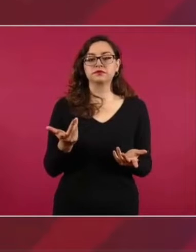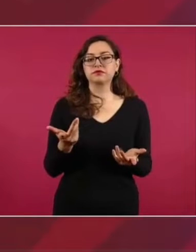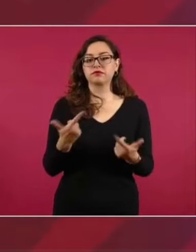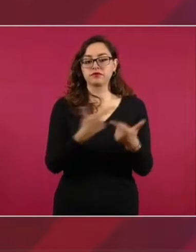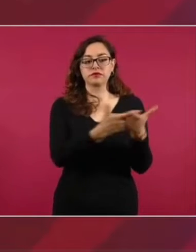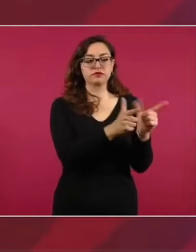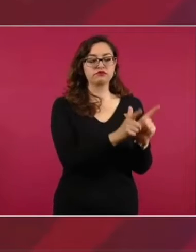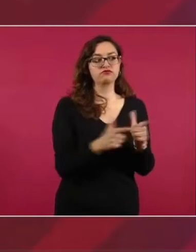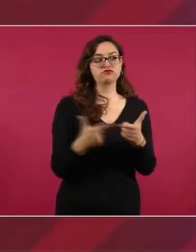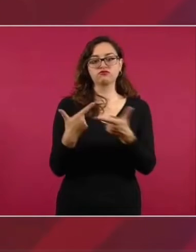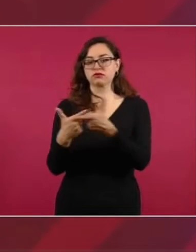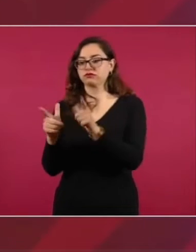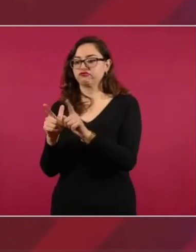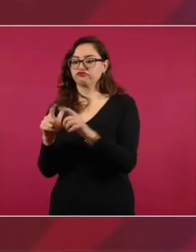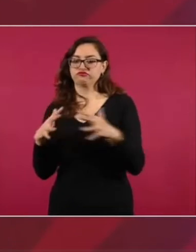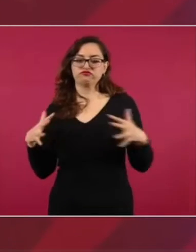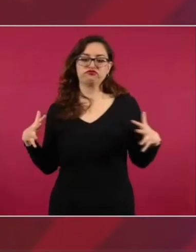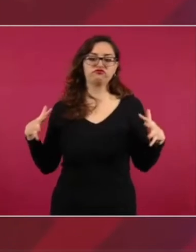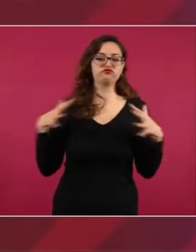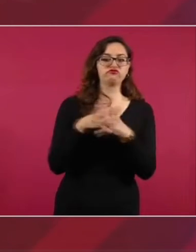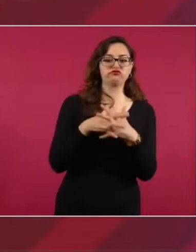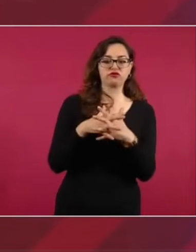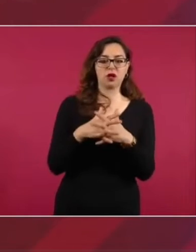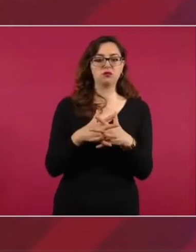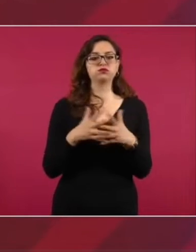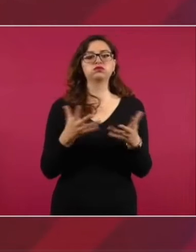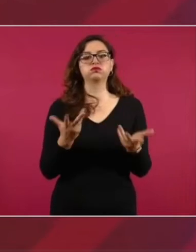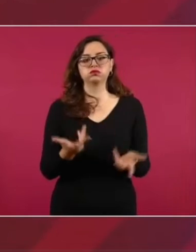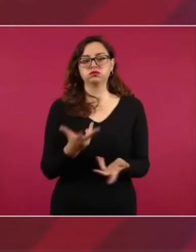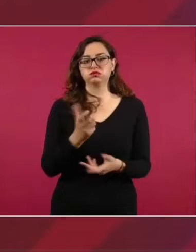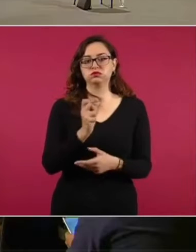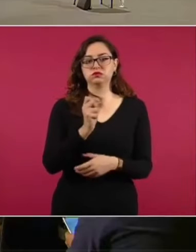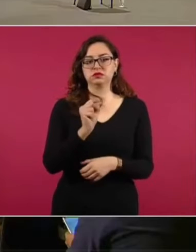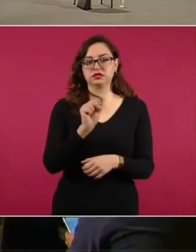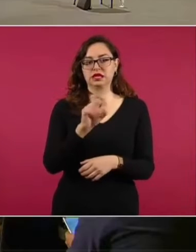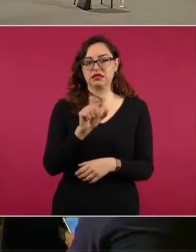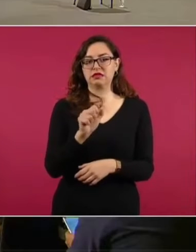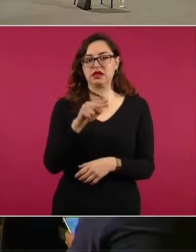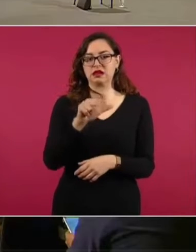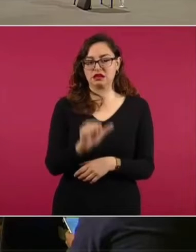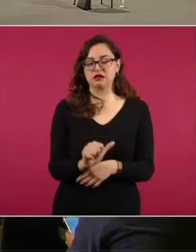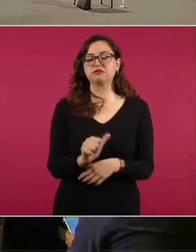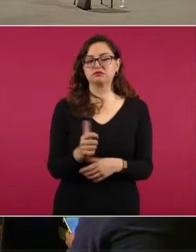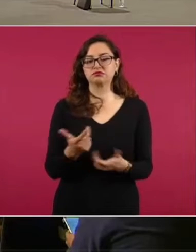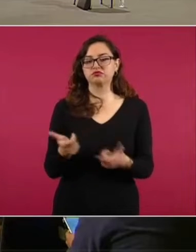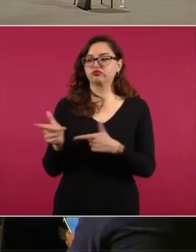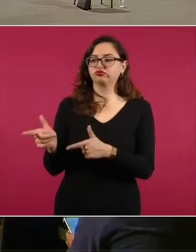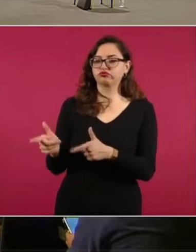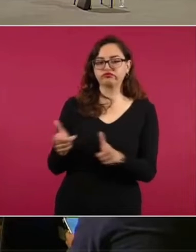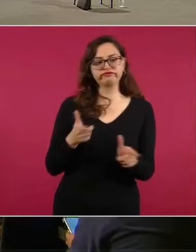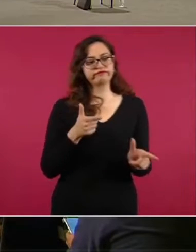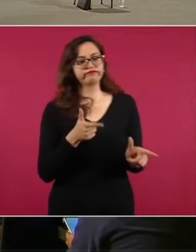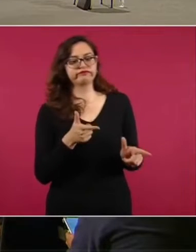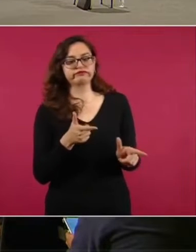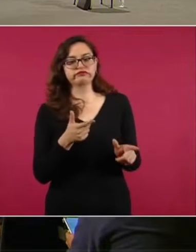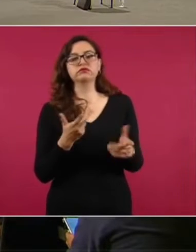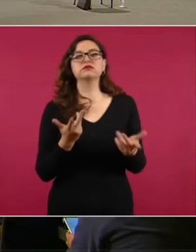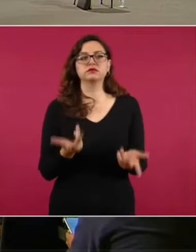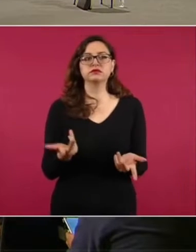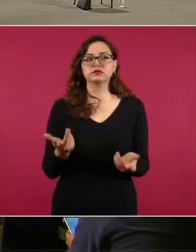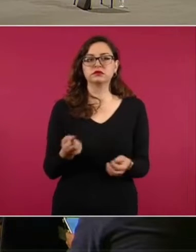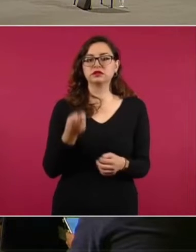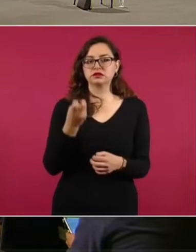diferentes grupos se enfrentaron elementos de la Secretaría de la Defensa Nacional, trajo como consecuencia